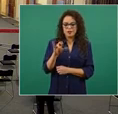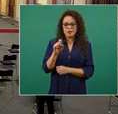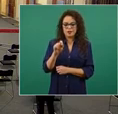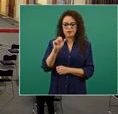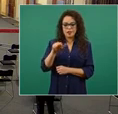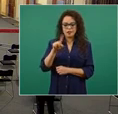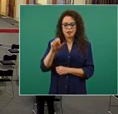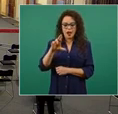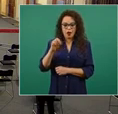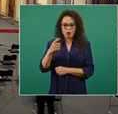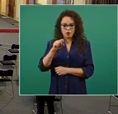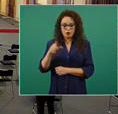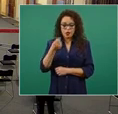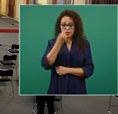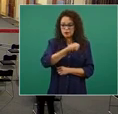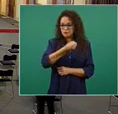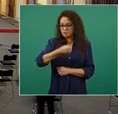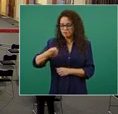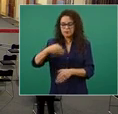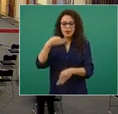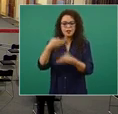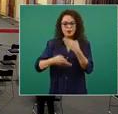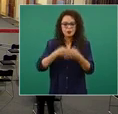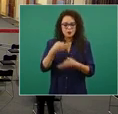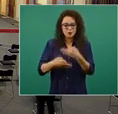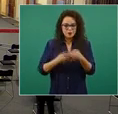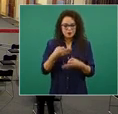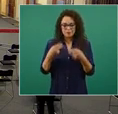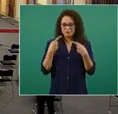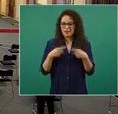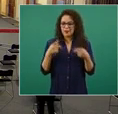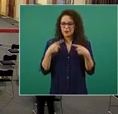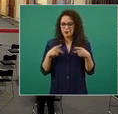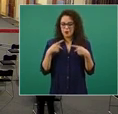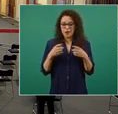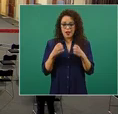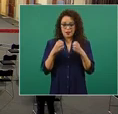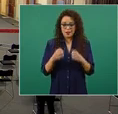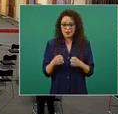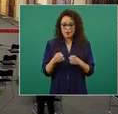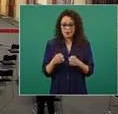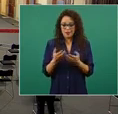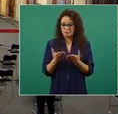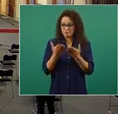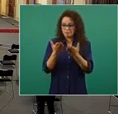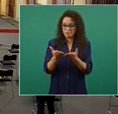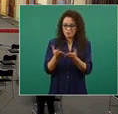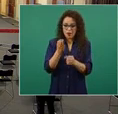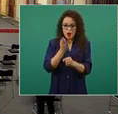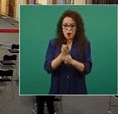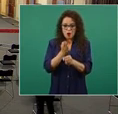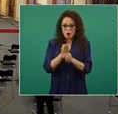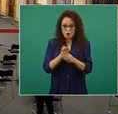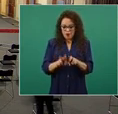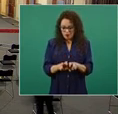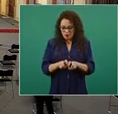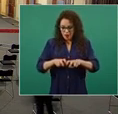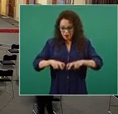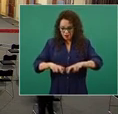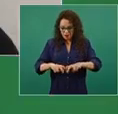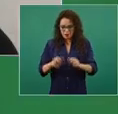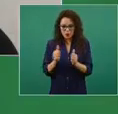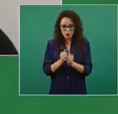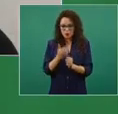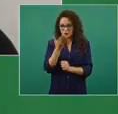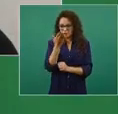saludo también a todas y todas las personas que se encuentran de manera presencial contigo ahí